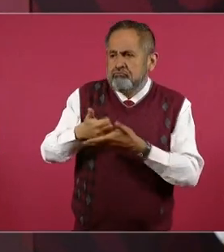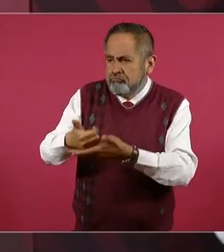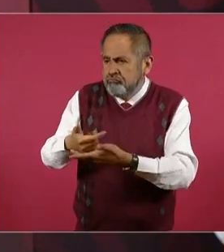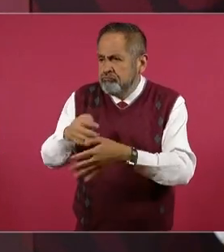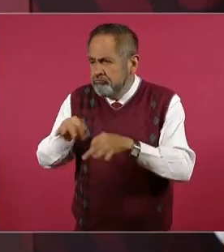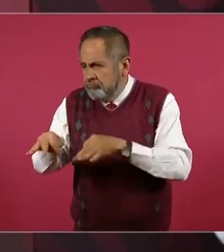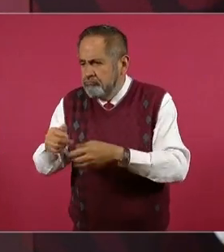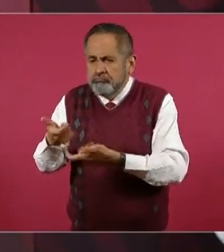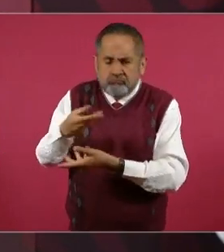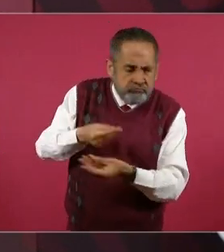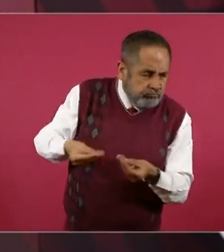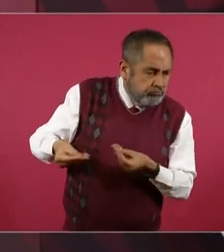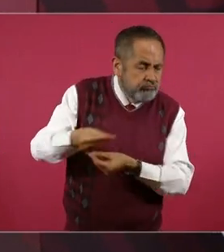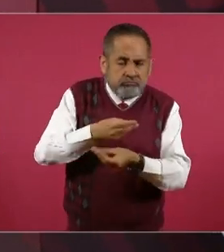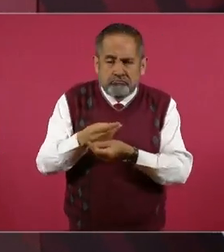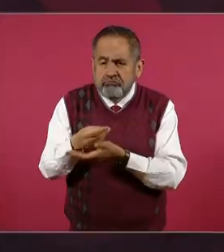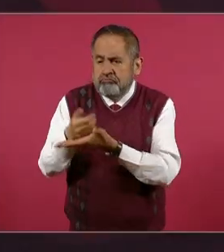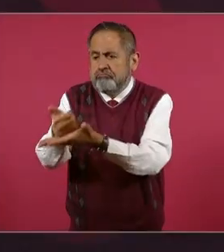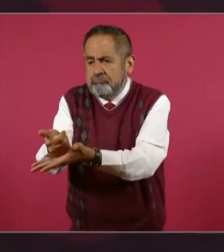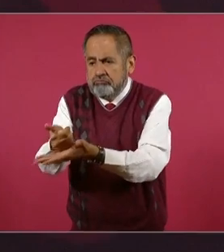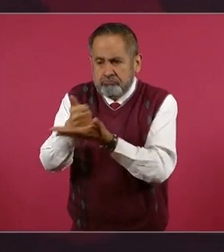Había ayuda mutua, la mano.